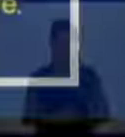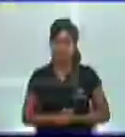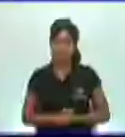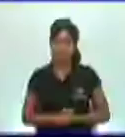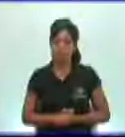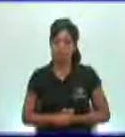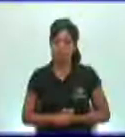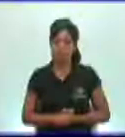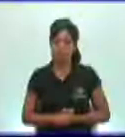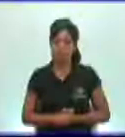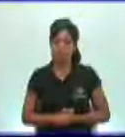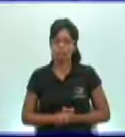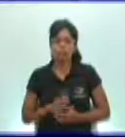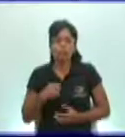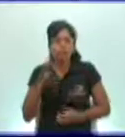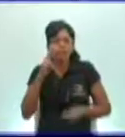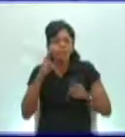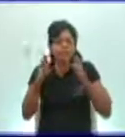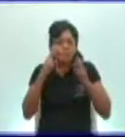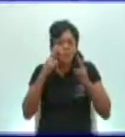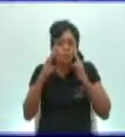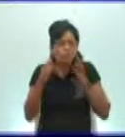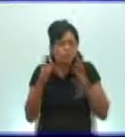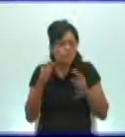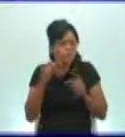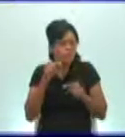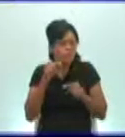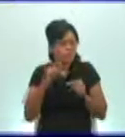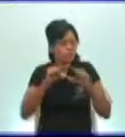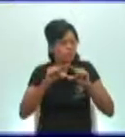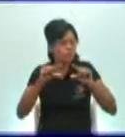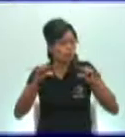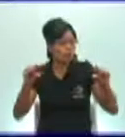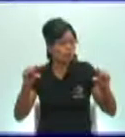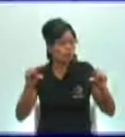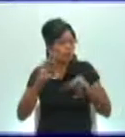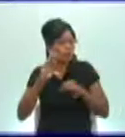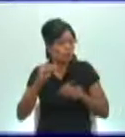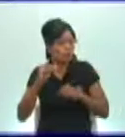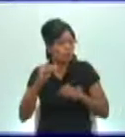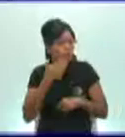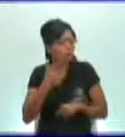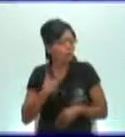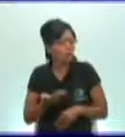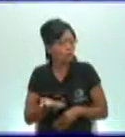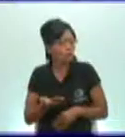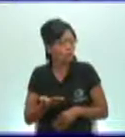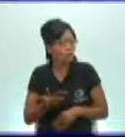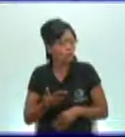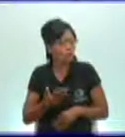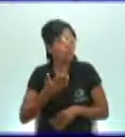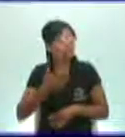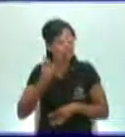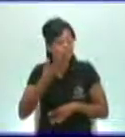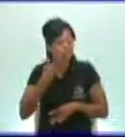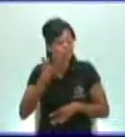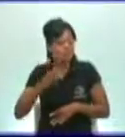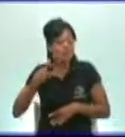¿Cómo puedo reconocer entonces que estoy en presencia de una oración enunciativa negativa?